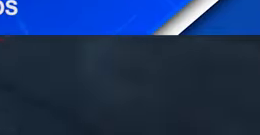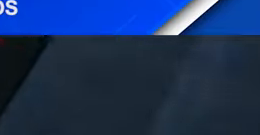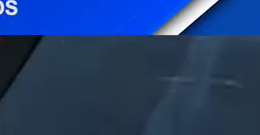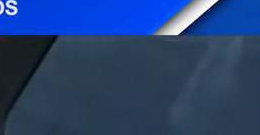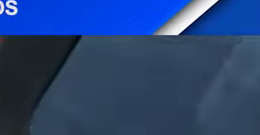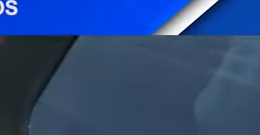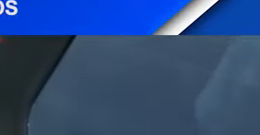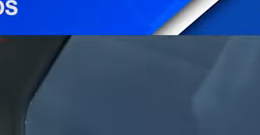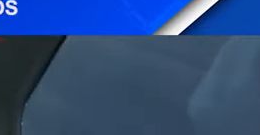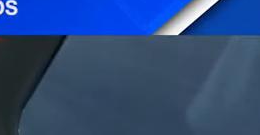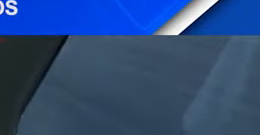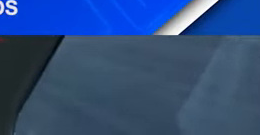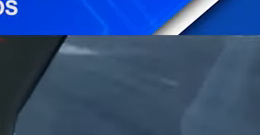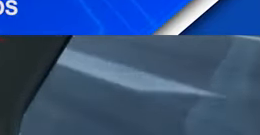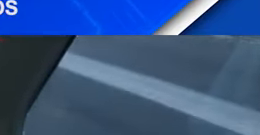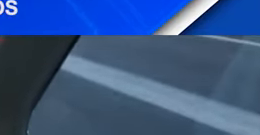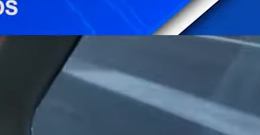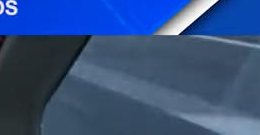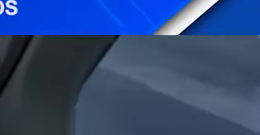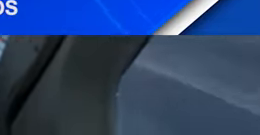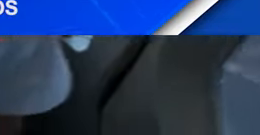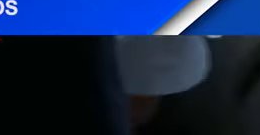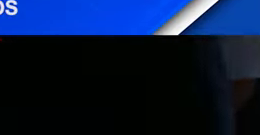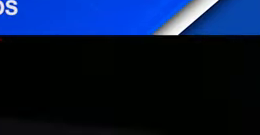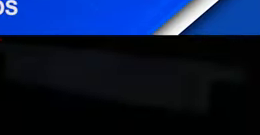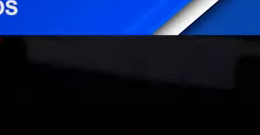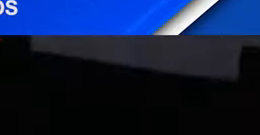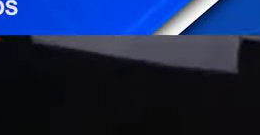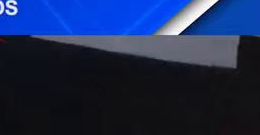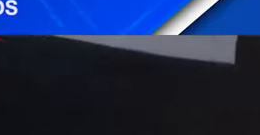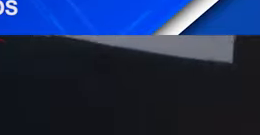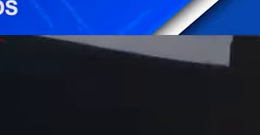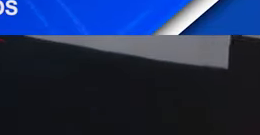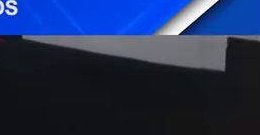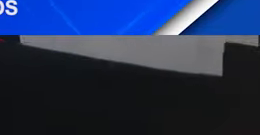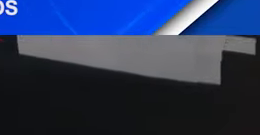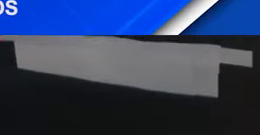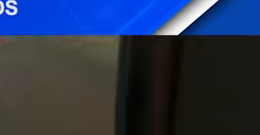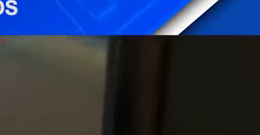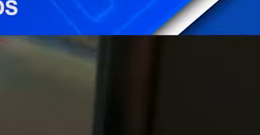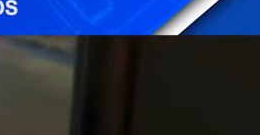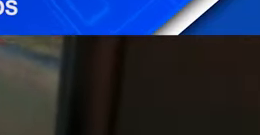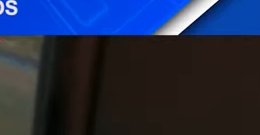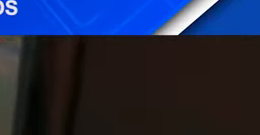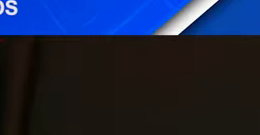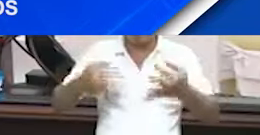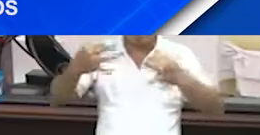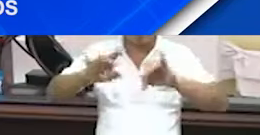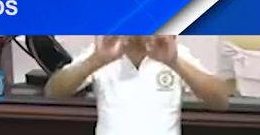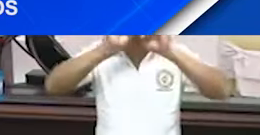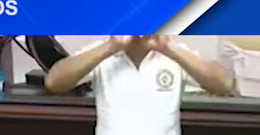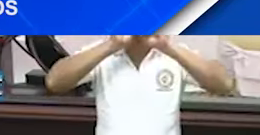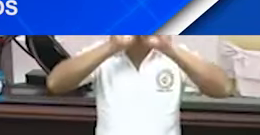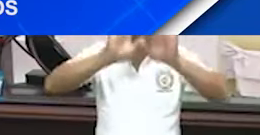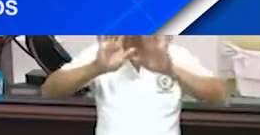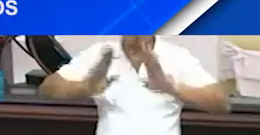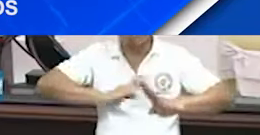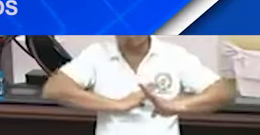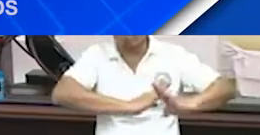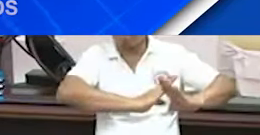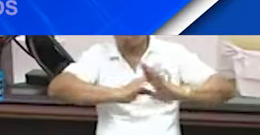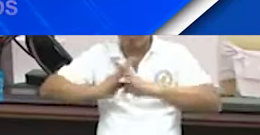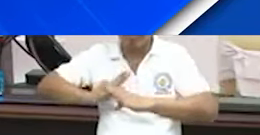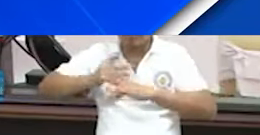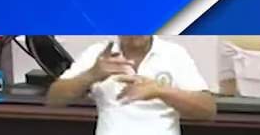de dicho documento. Asimismo, tiene como objetivo garantizar el grado más elevado de seguridad y protección